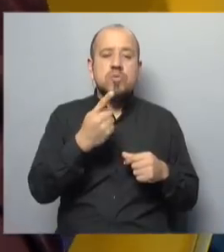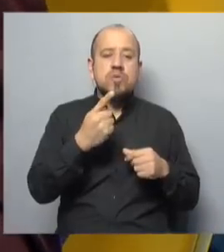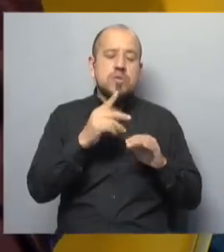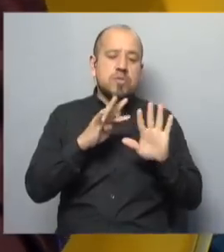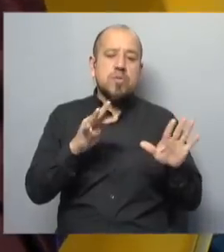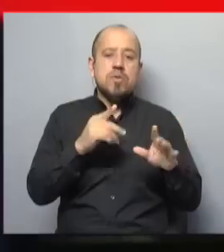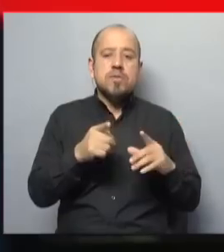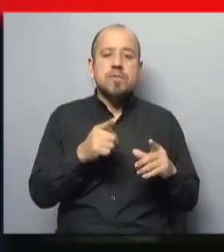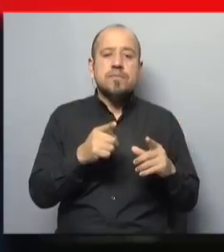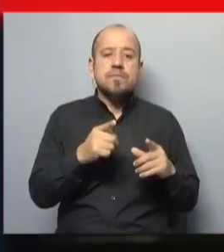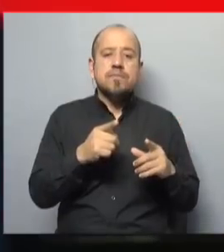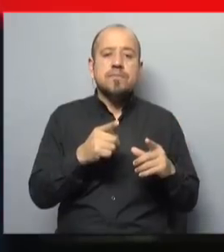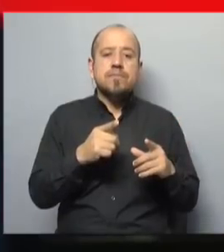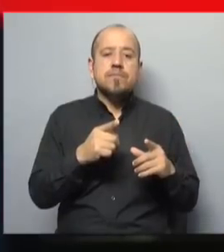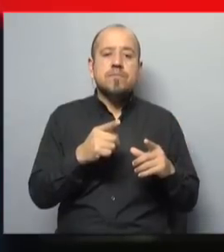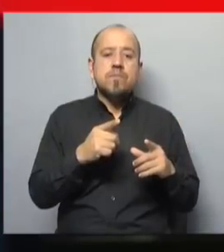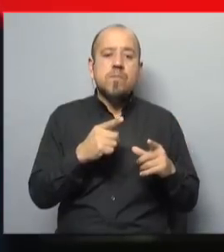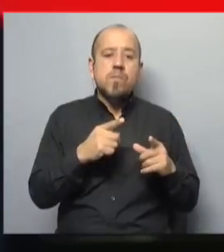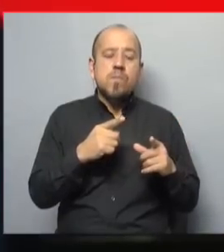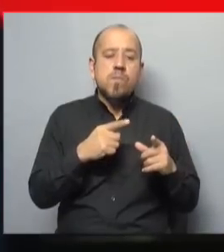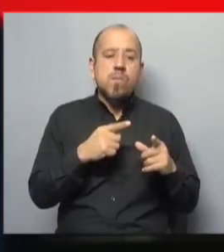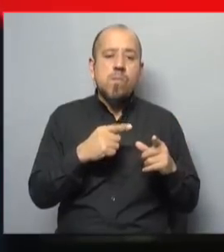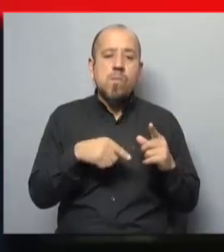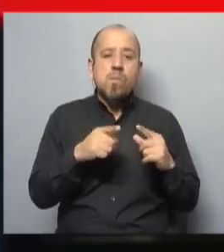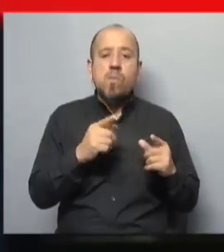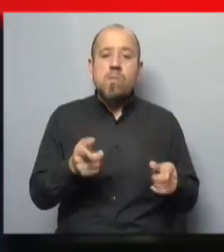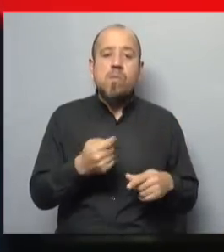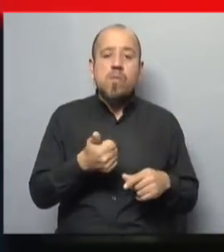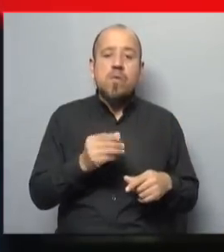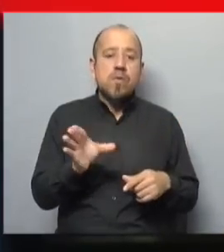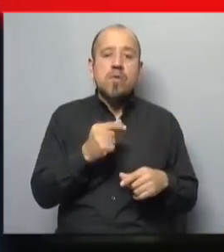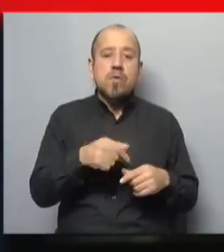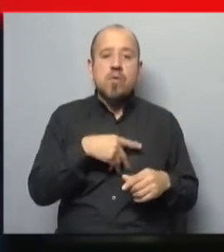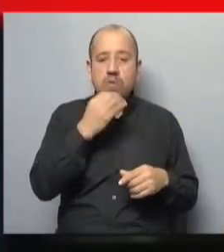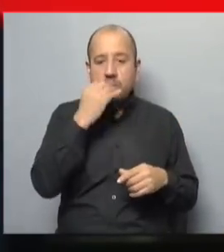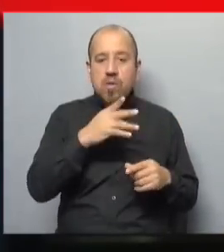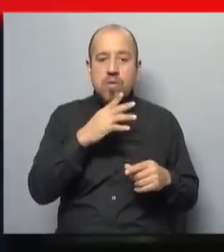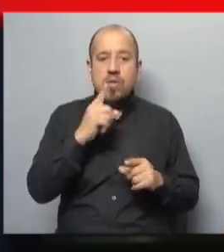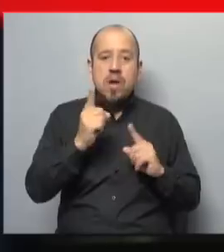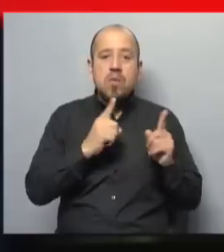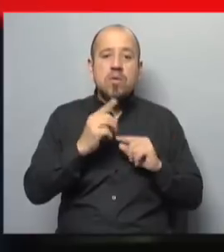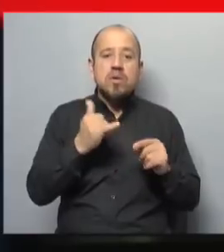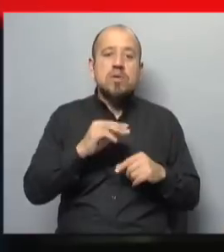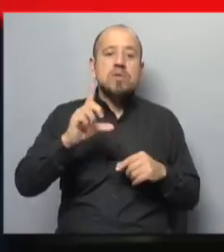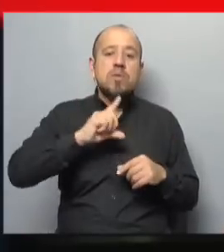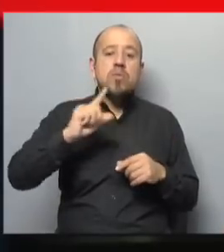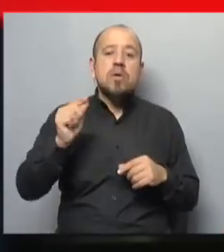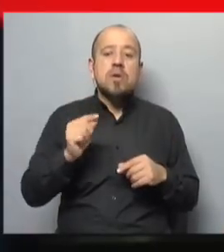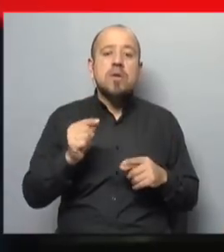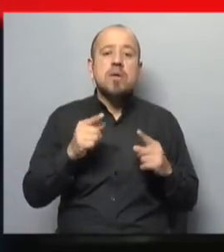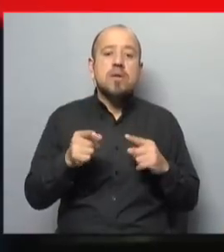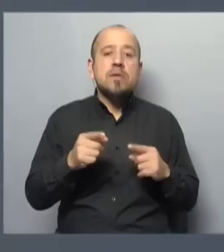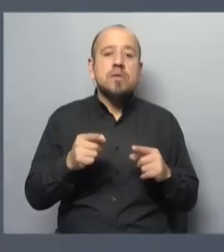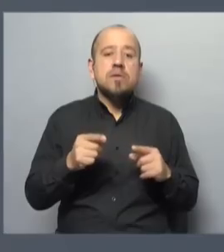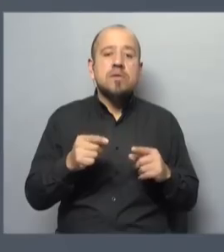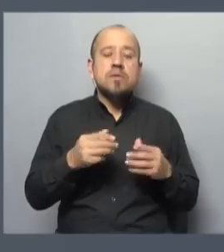están digamos todos o casi todos los mejores hay alguno que ya se ha ido vamos